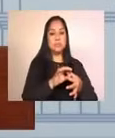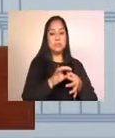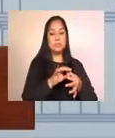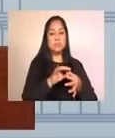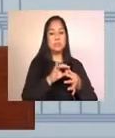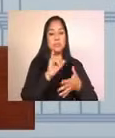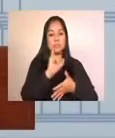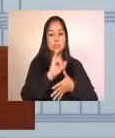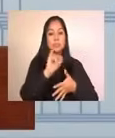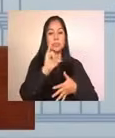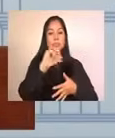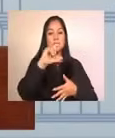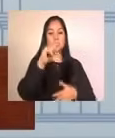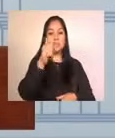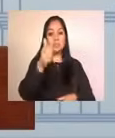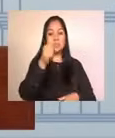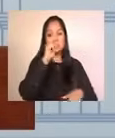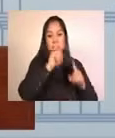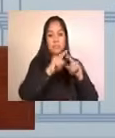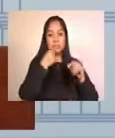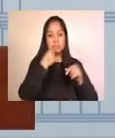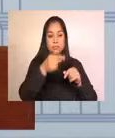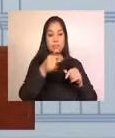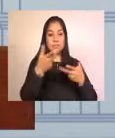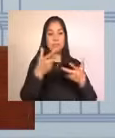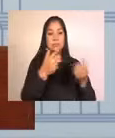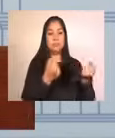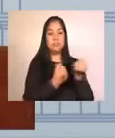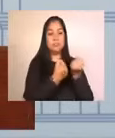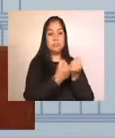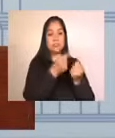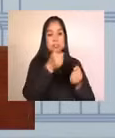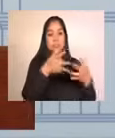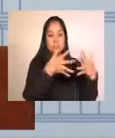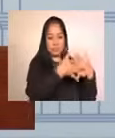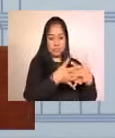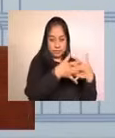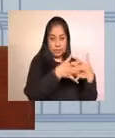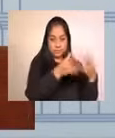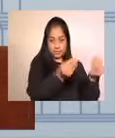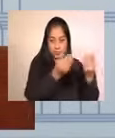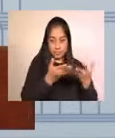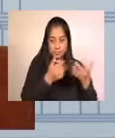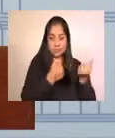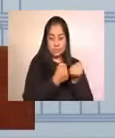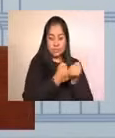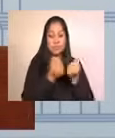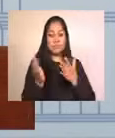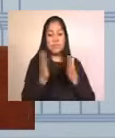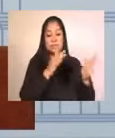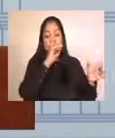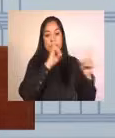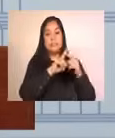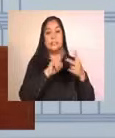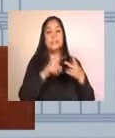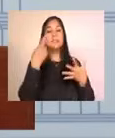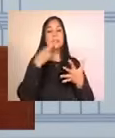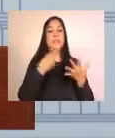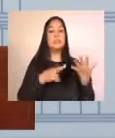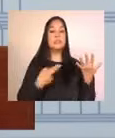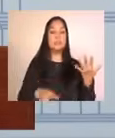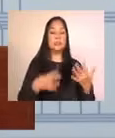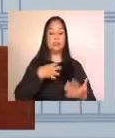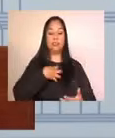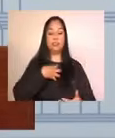de el Departamento de Agricultura de Estados Unidos, y también los recursos propios del